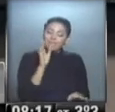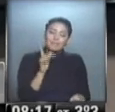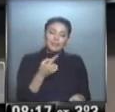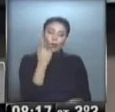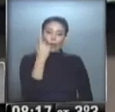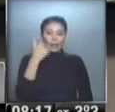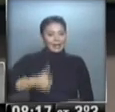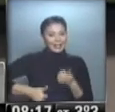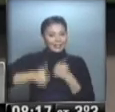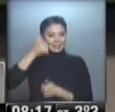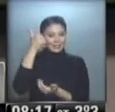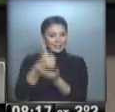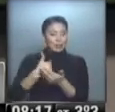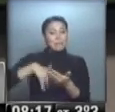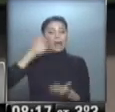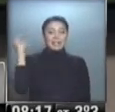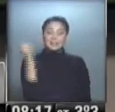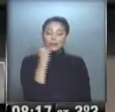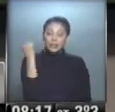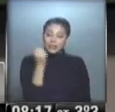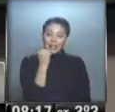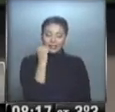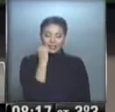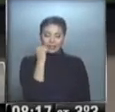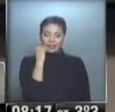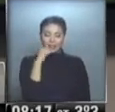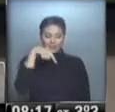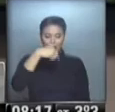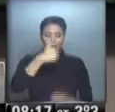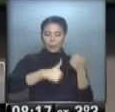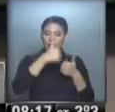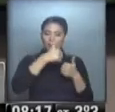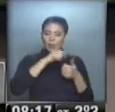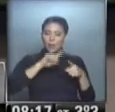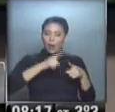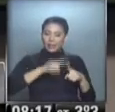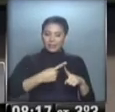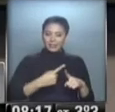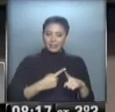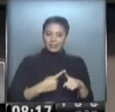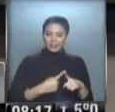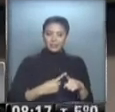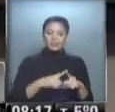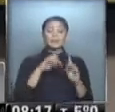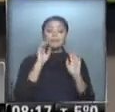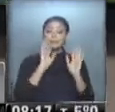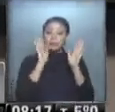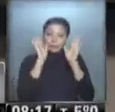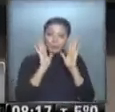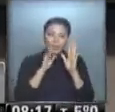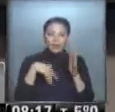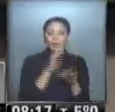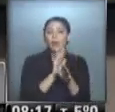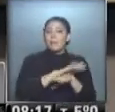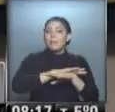de los candidatos más importantes de esta campaña y que basa en cierto